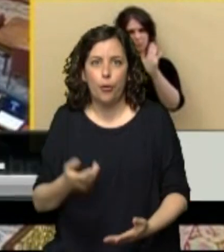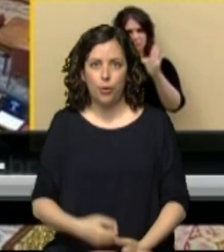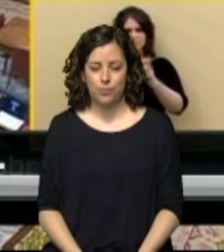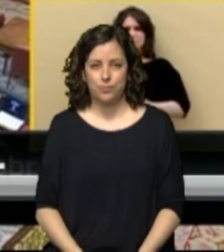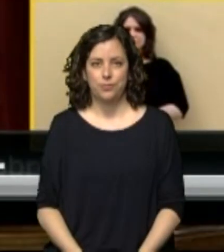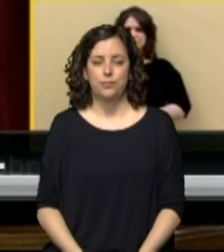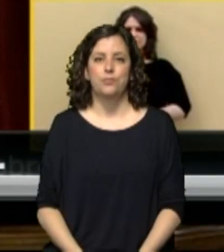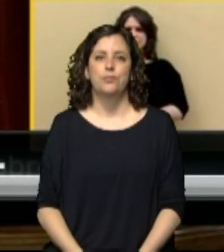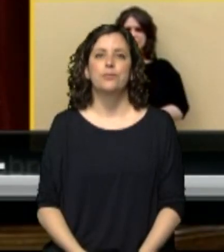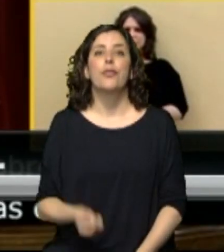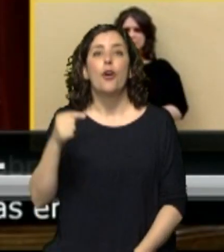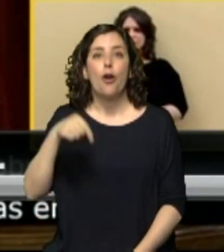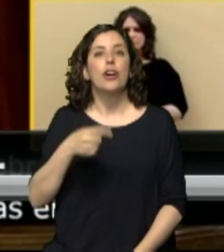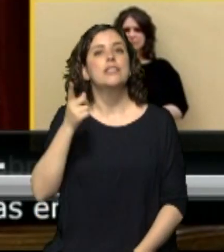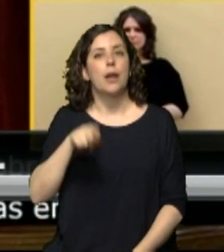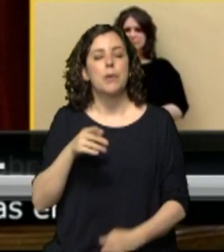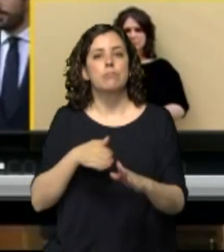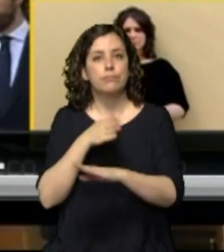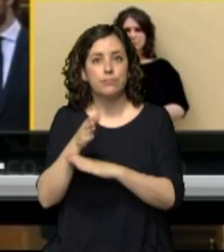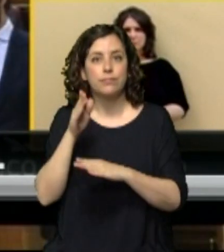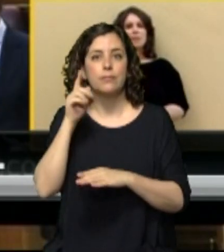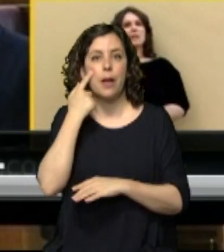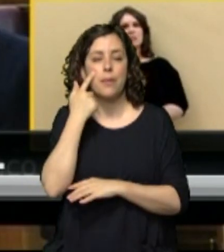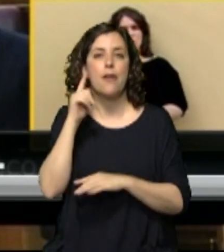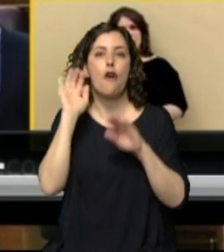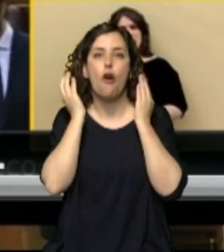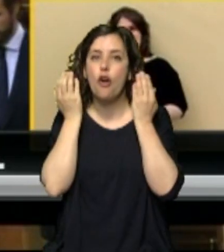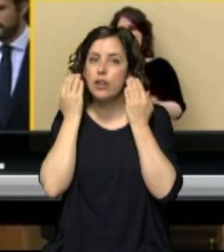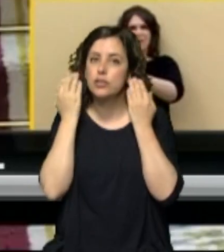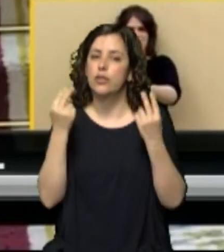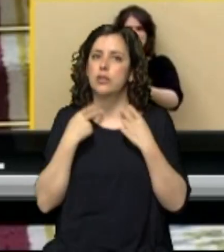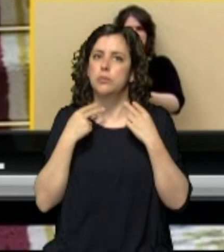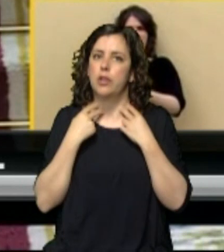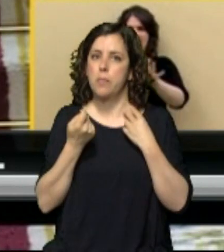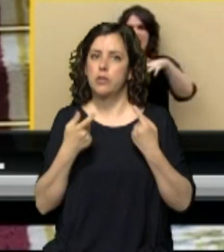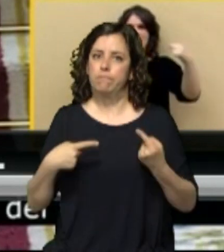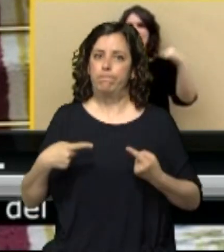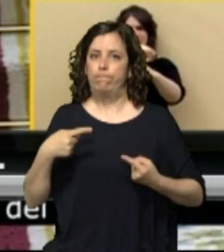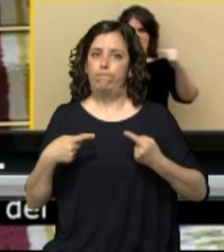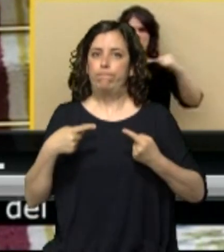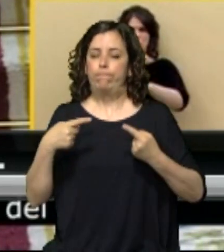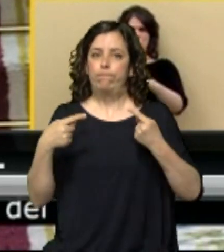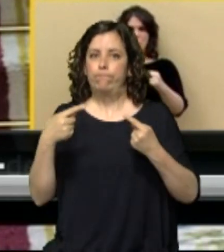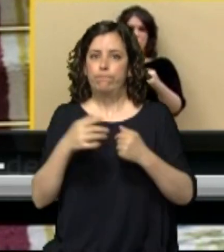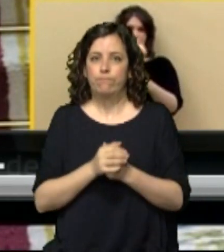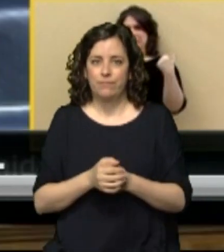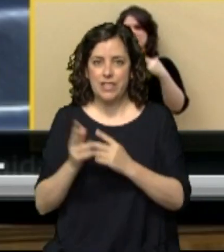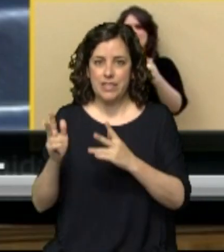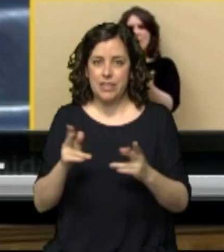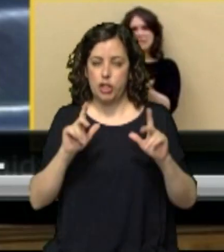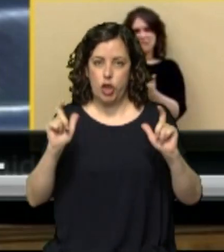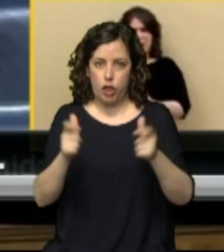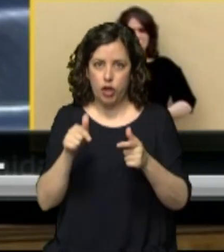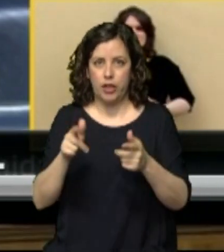Y hoy estaremos también en el Congreso de los Diputados con una crispada sesión de control al Gobierno, de nuevo, en la que el presidente ha